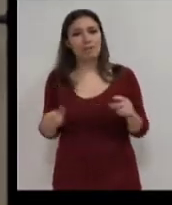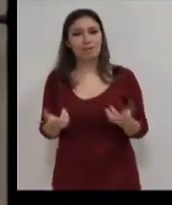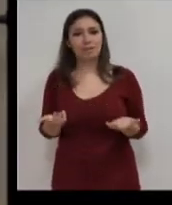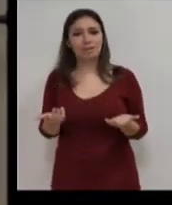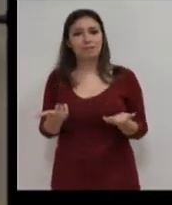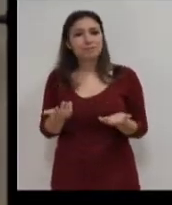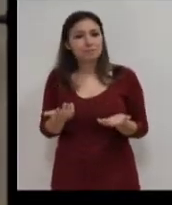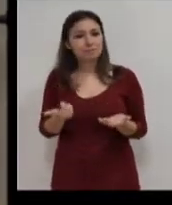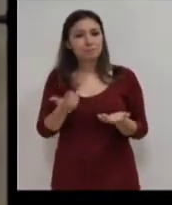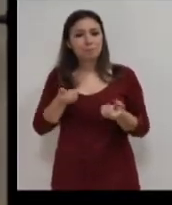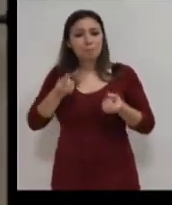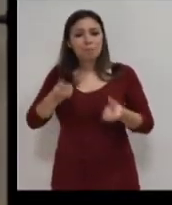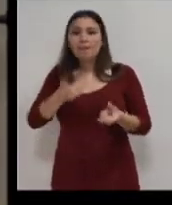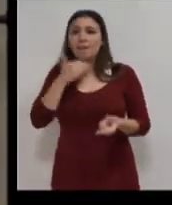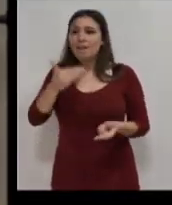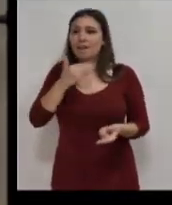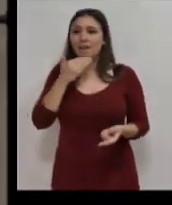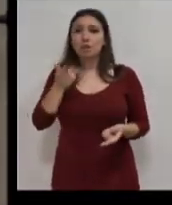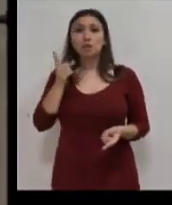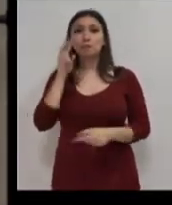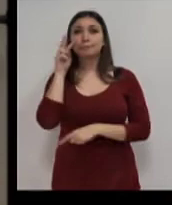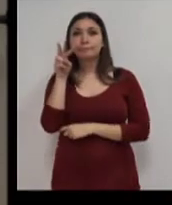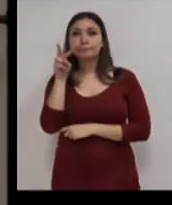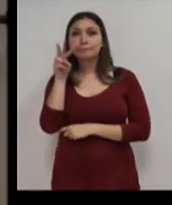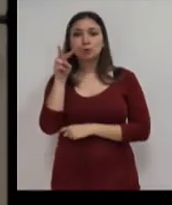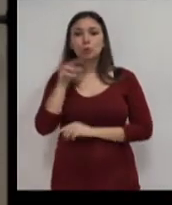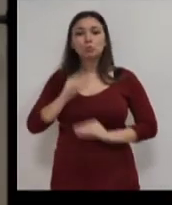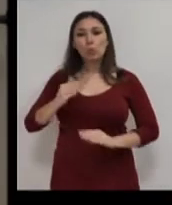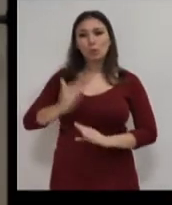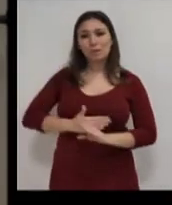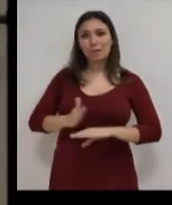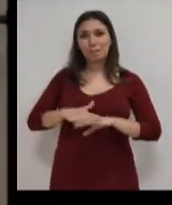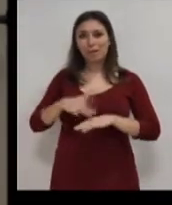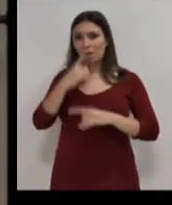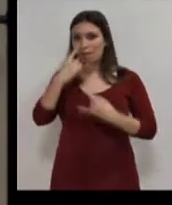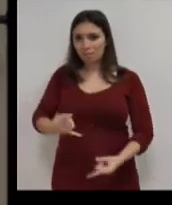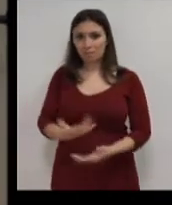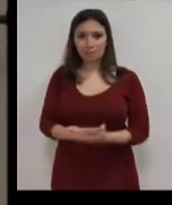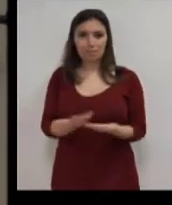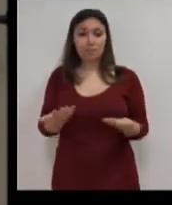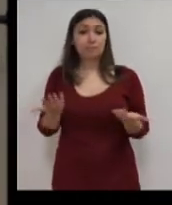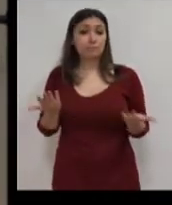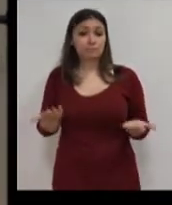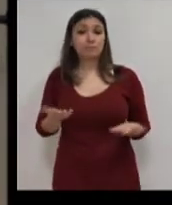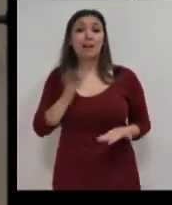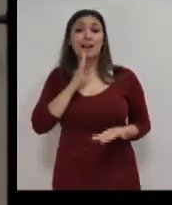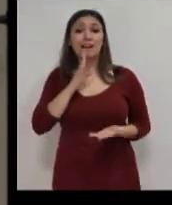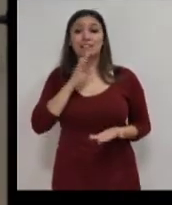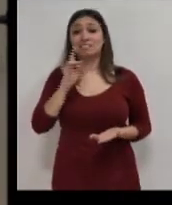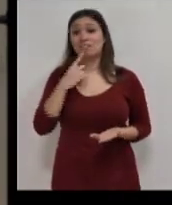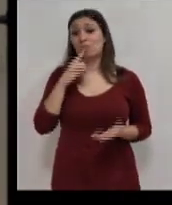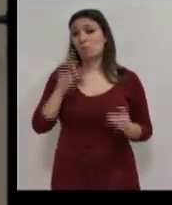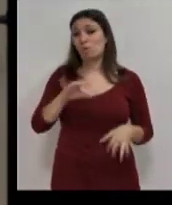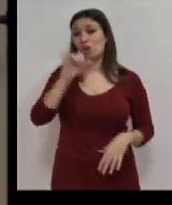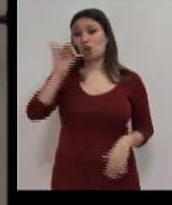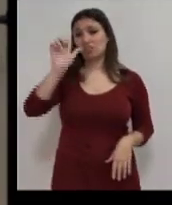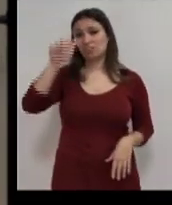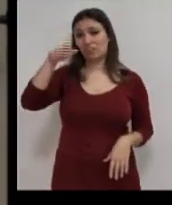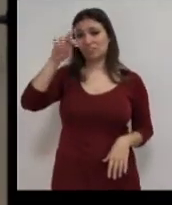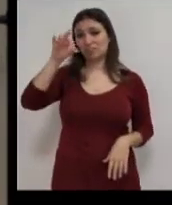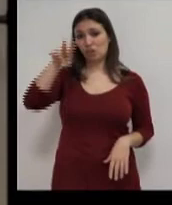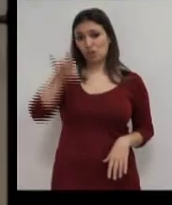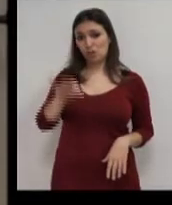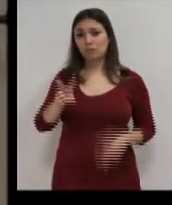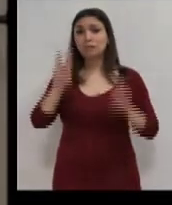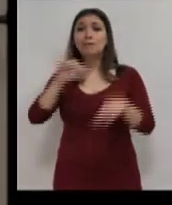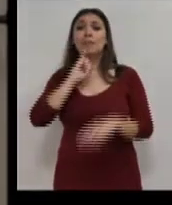esa misma obra de arte, pero con un sentido mucho más a su nivel, ¿no? Entonces, y